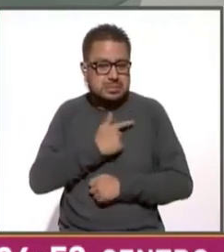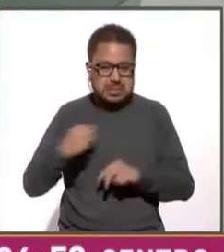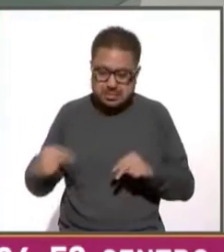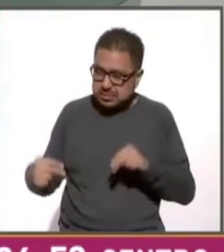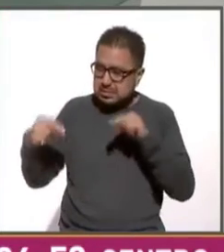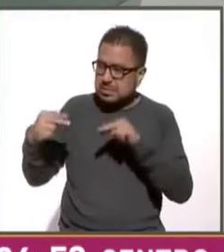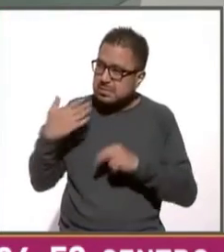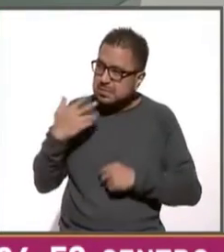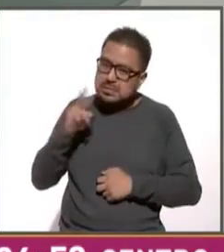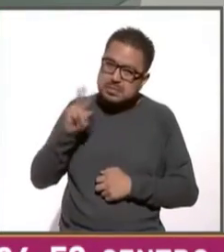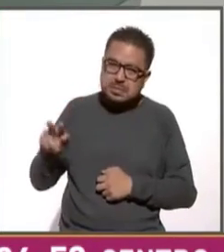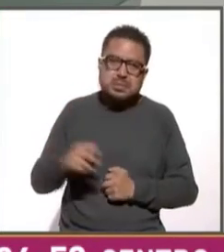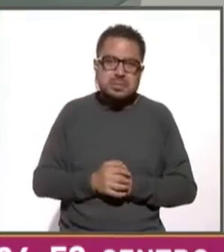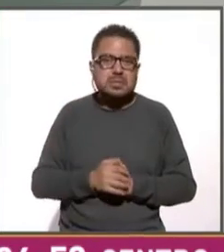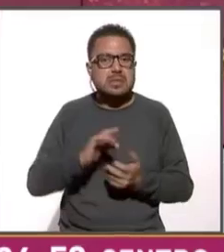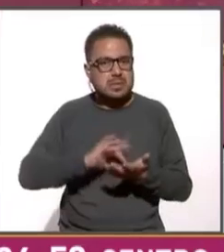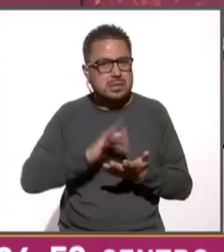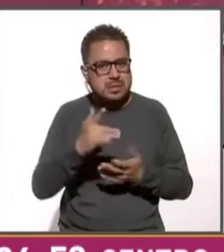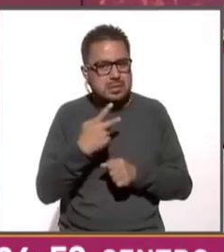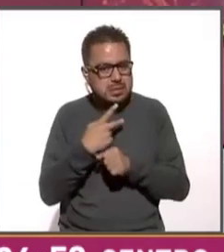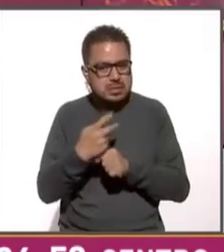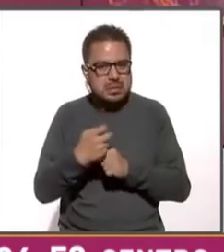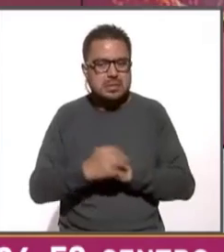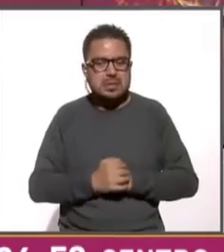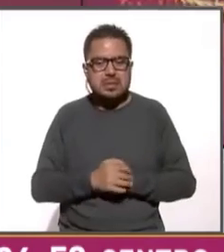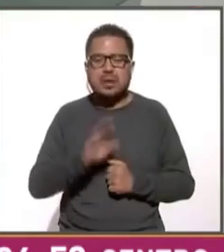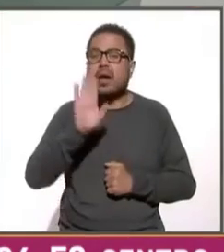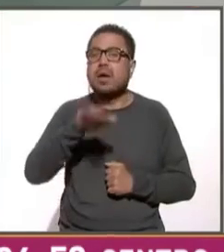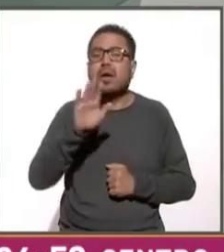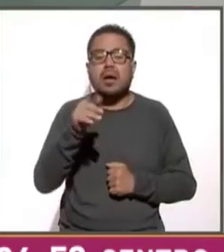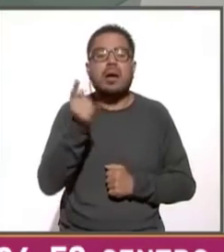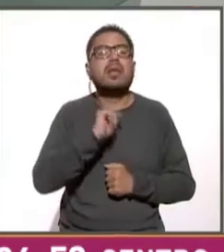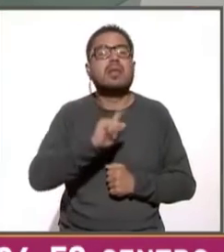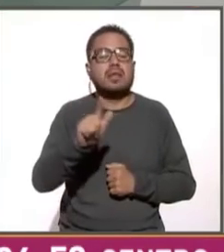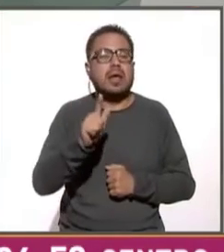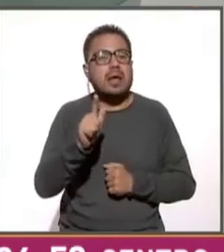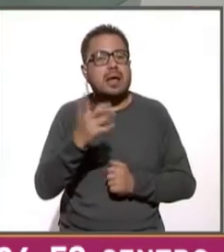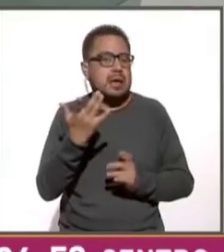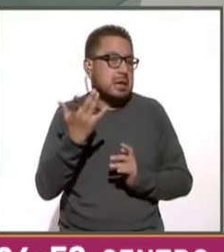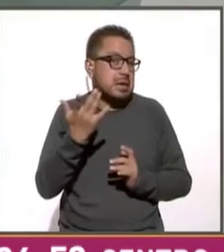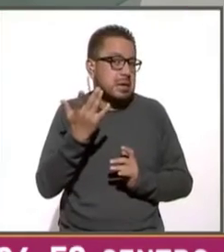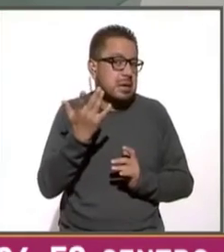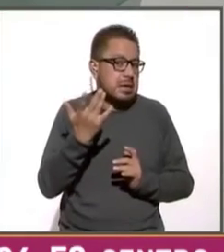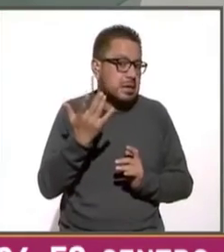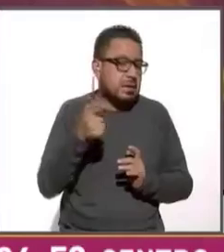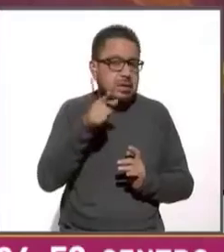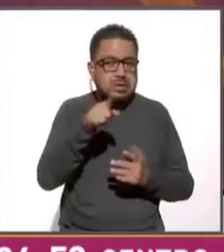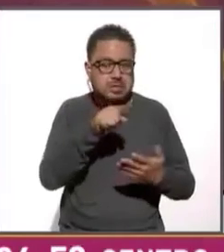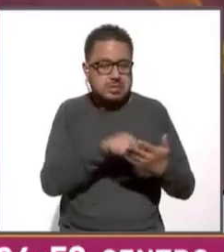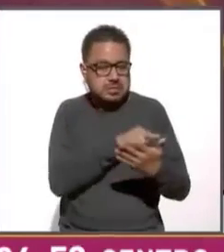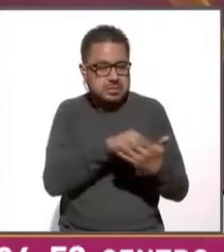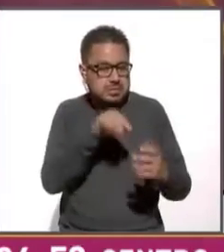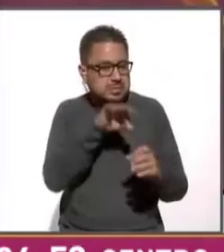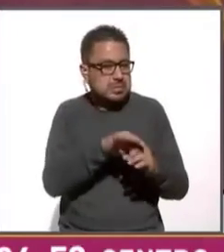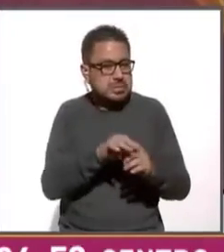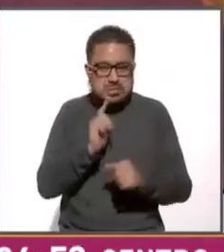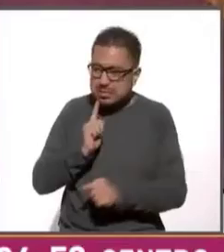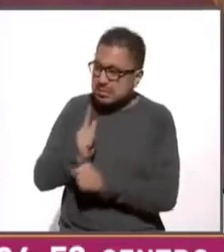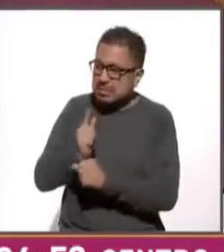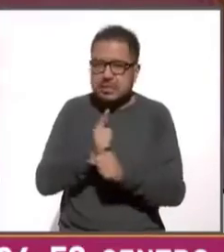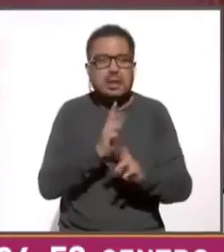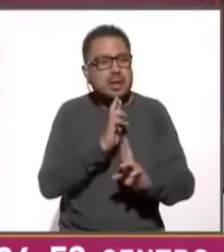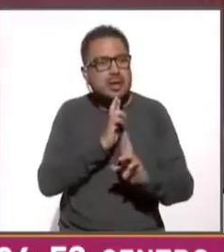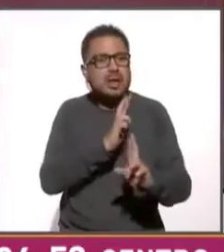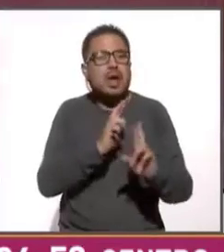bien, gracias. Al contrario, gracias por invitarme. Oye, Paco, ¿qué tal? Cantadas algunas de las elecciones que ya se veían los